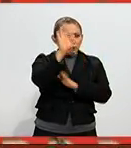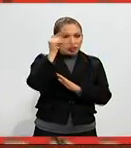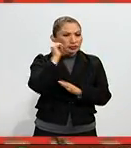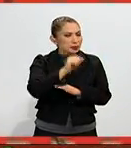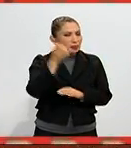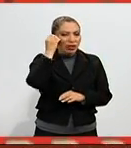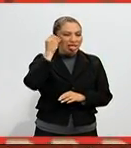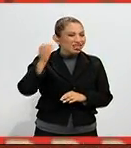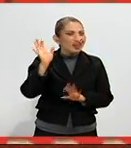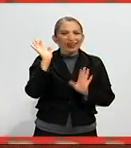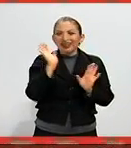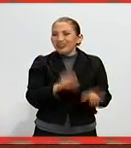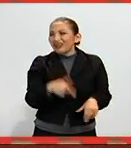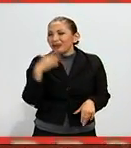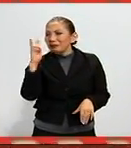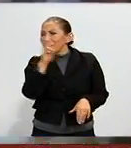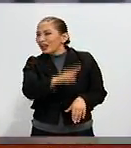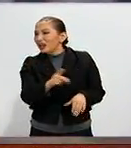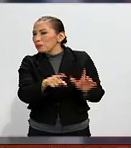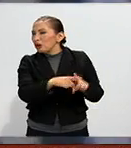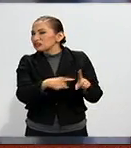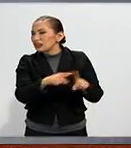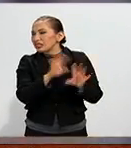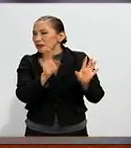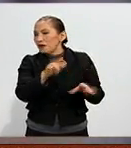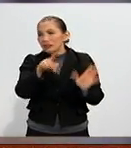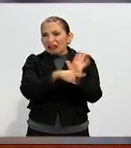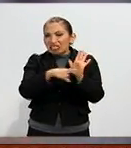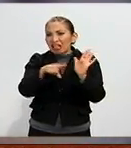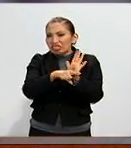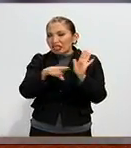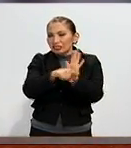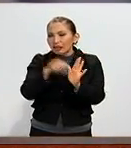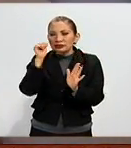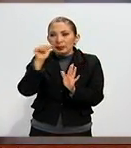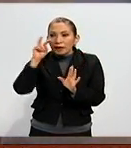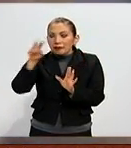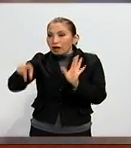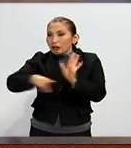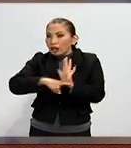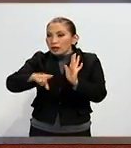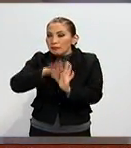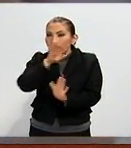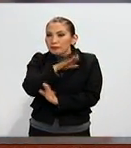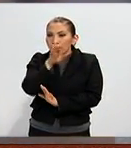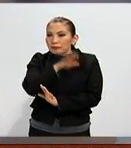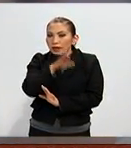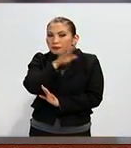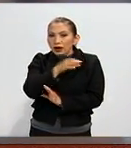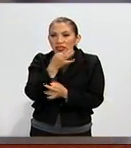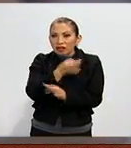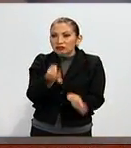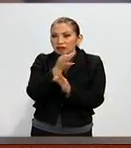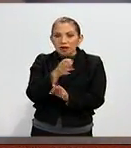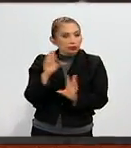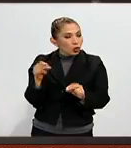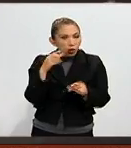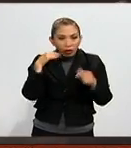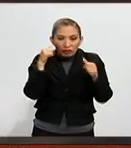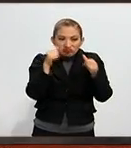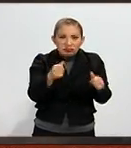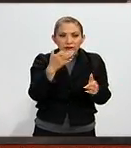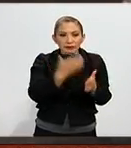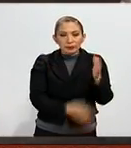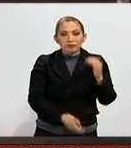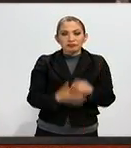nos olvidamos de ver la parte positiva de los últimos años. Siempre tratamos de ver solamente las noticias negativas, ¿no? Por